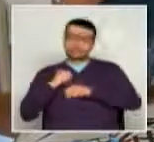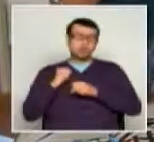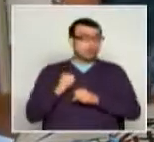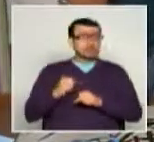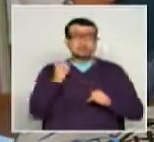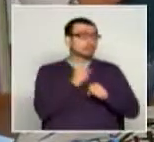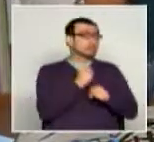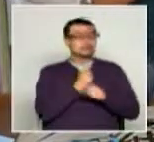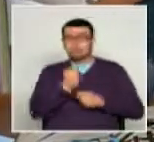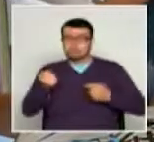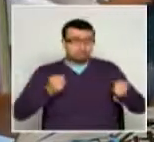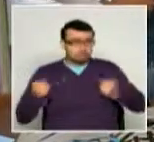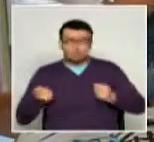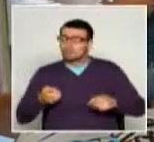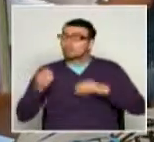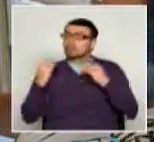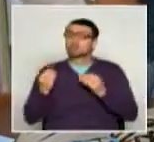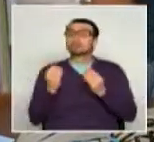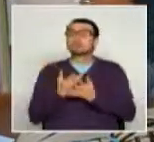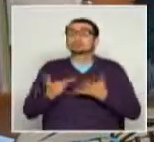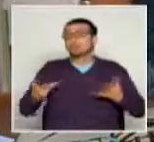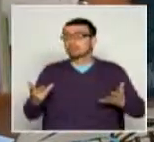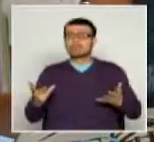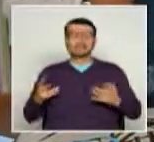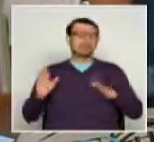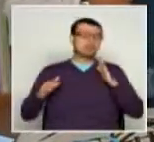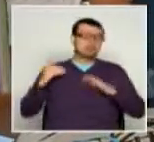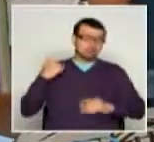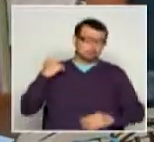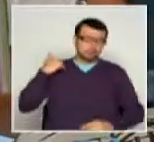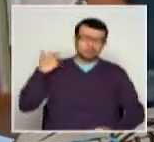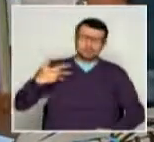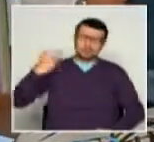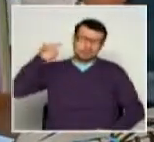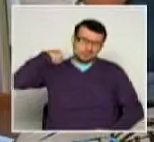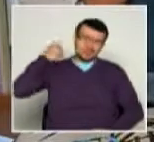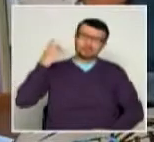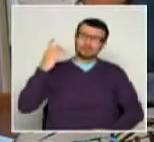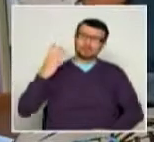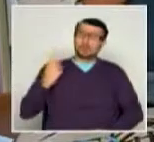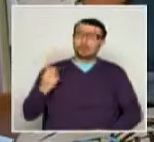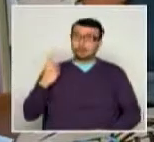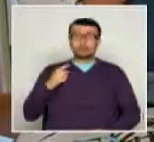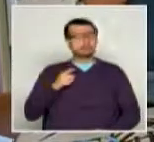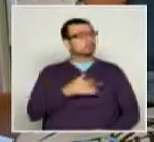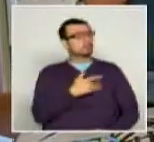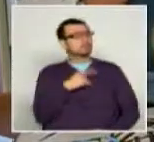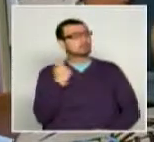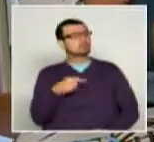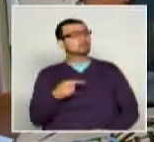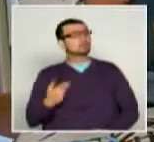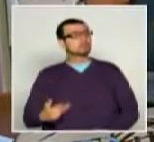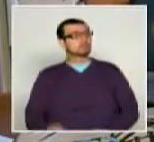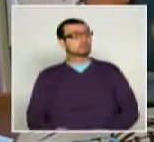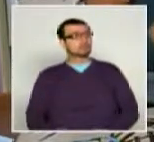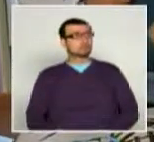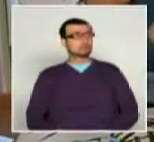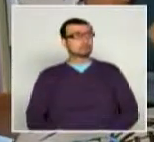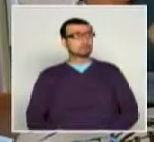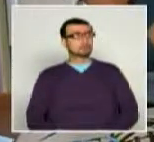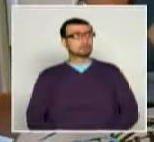en sus empresas y demás, y por muchas causas pueden hacer ciertos dolores. ¿Cuál es su síntoma? Dolor de